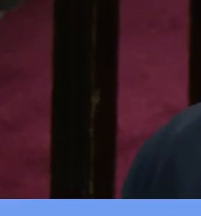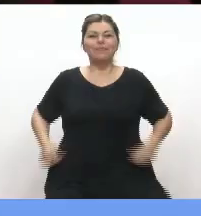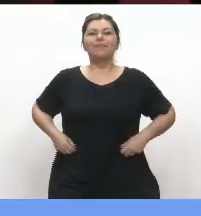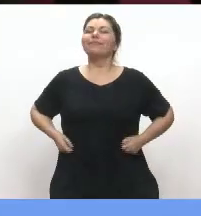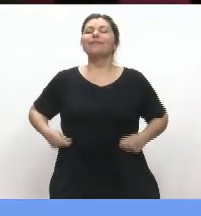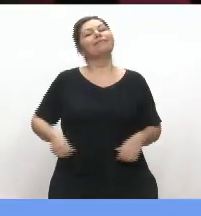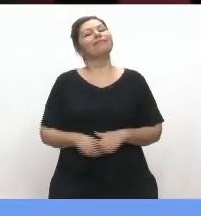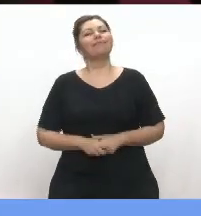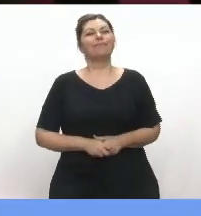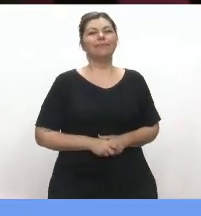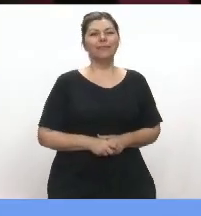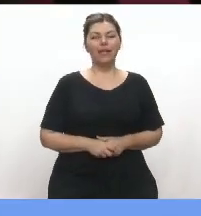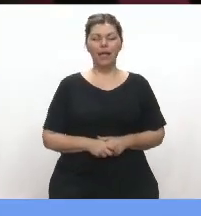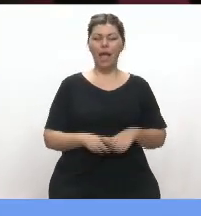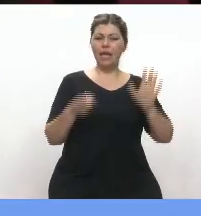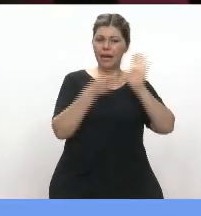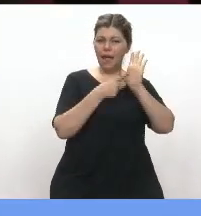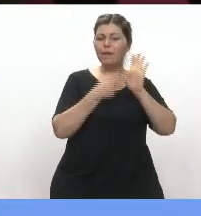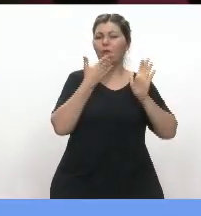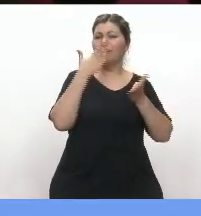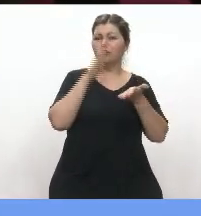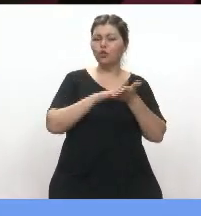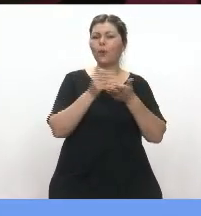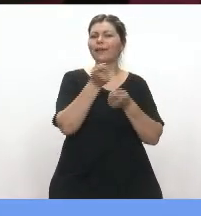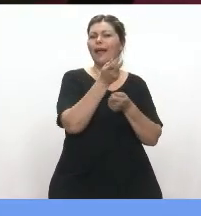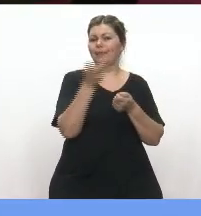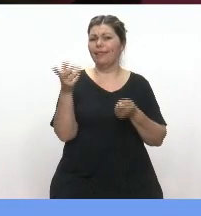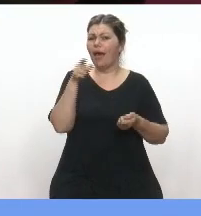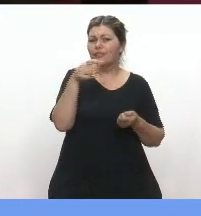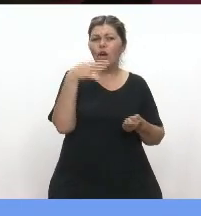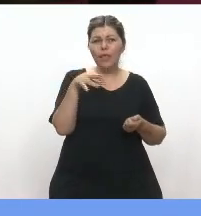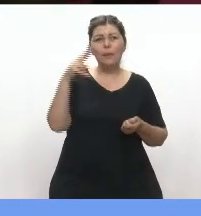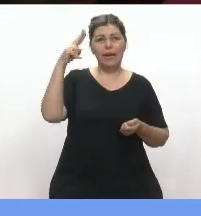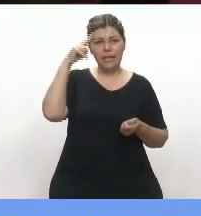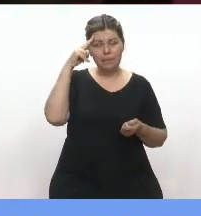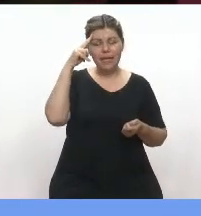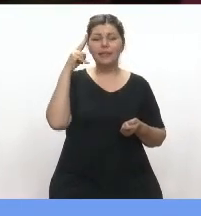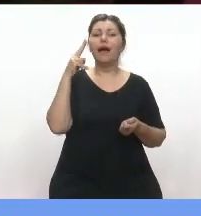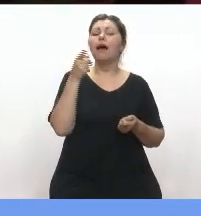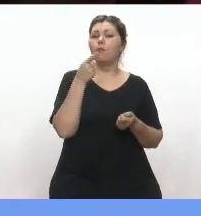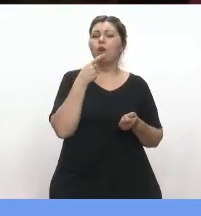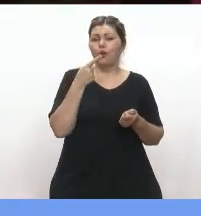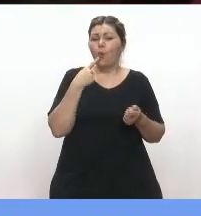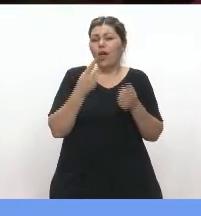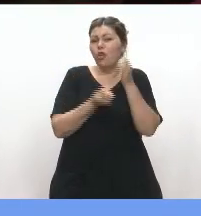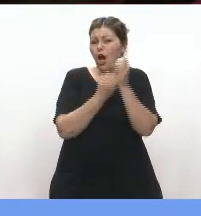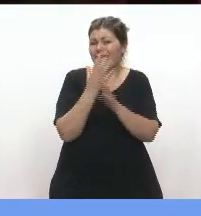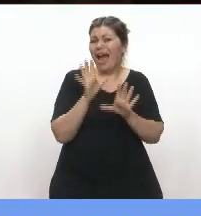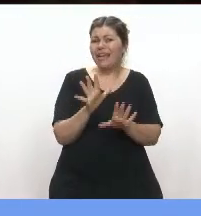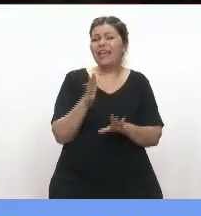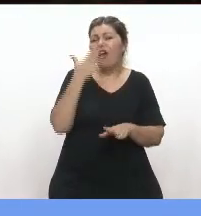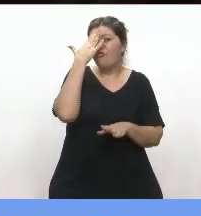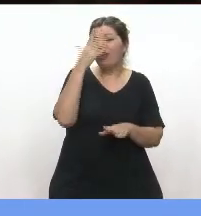la proporcionalidad, que es lo que hay que respetar. Entonces, cuando se conforma esto, dice, el Frente Nacional y Popular tiene el